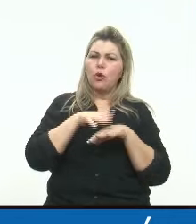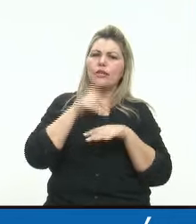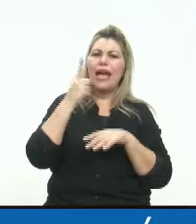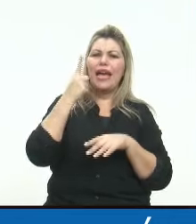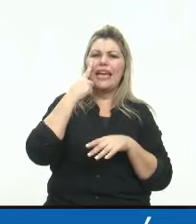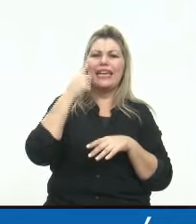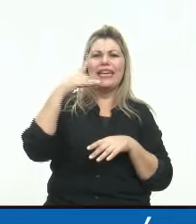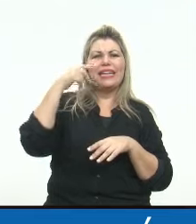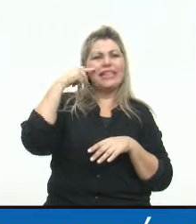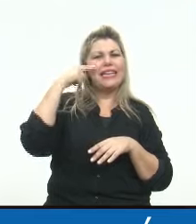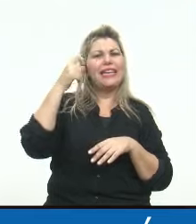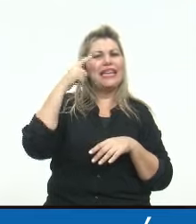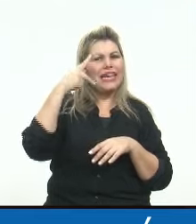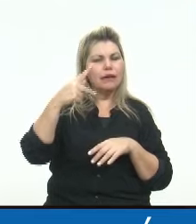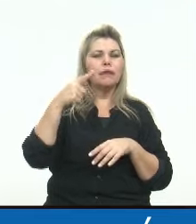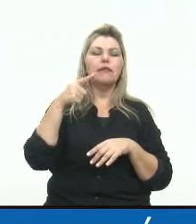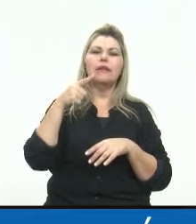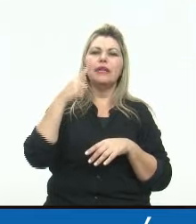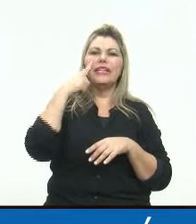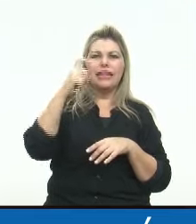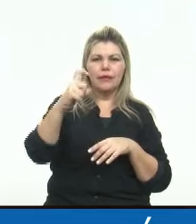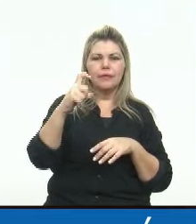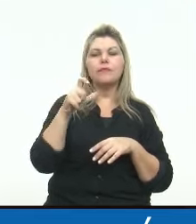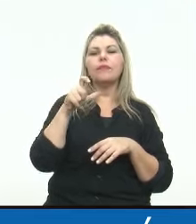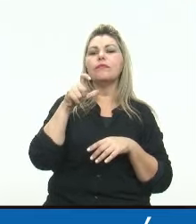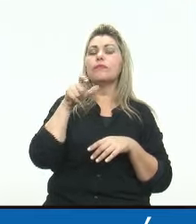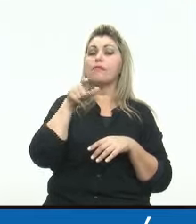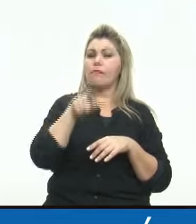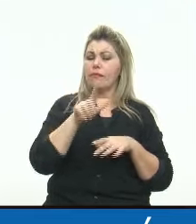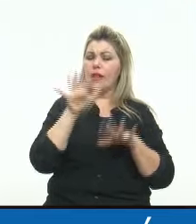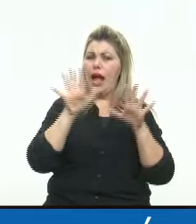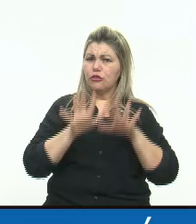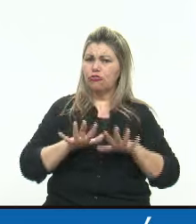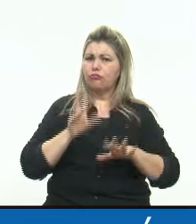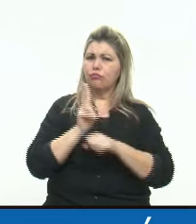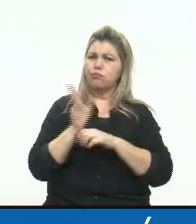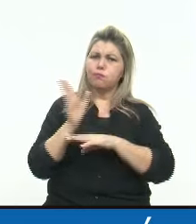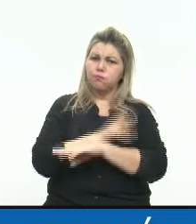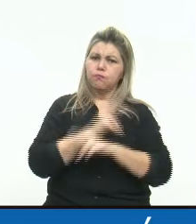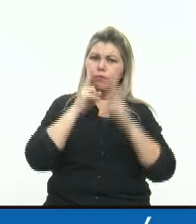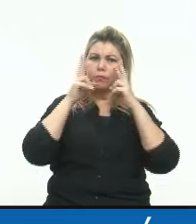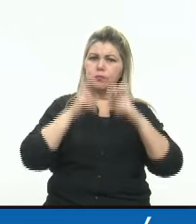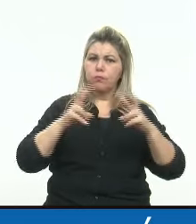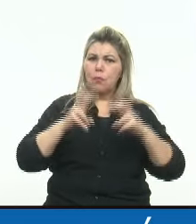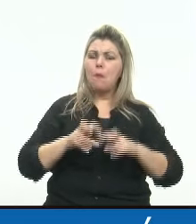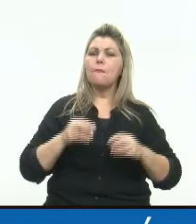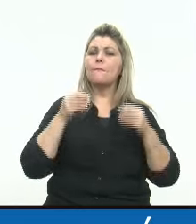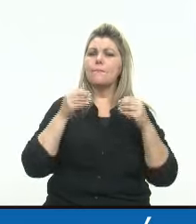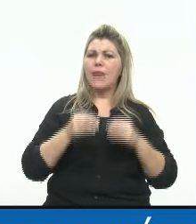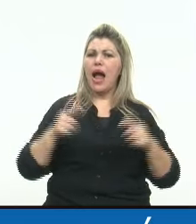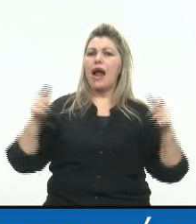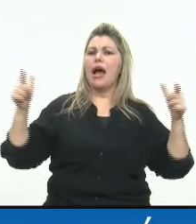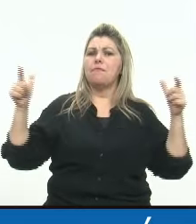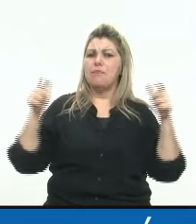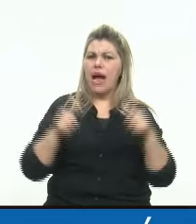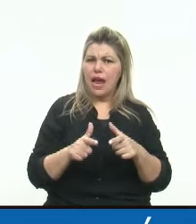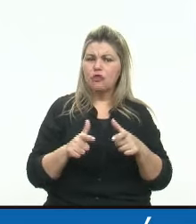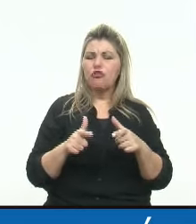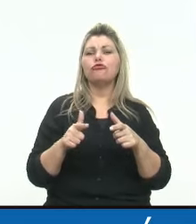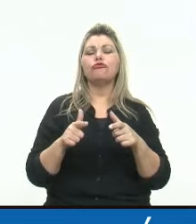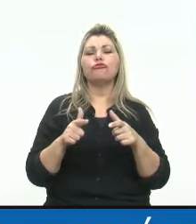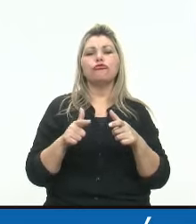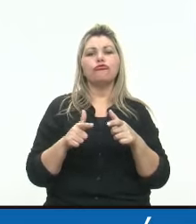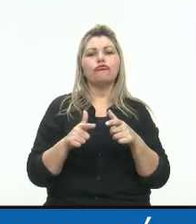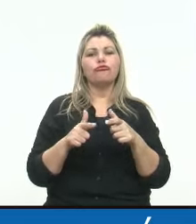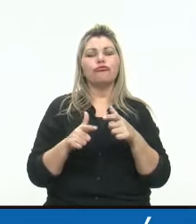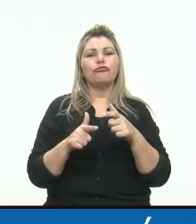depende del Ministerio de Seguridad. Se realizan acciones preventivas e investigativas necesarias a fin de reducir considerablemente